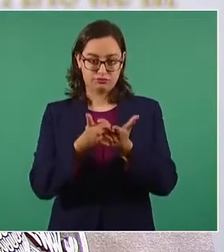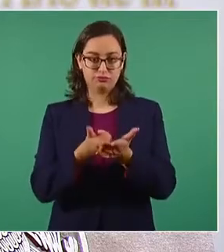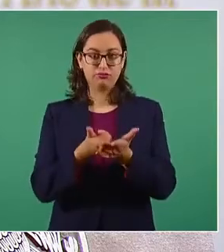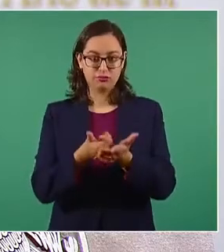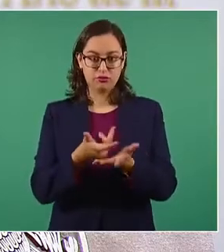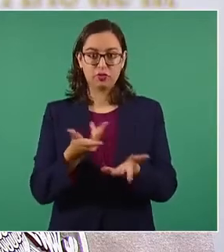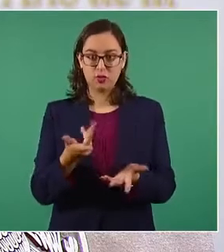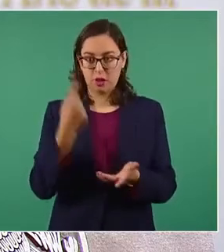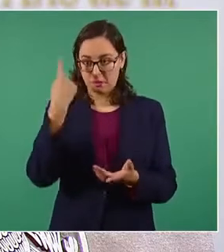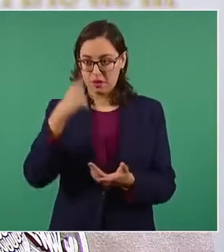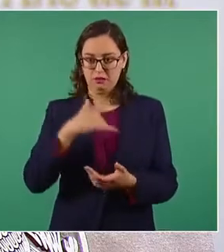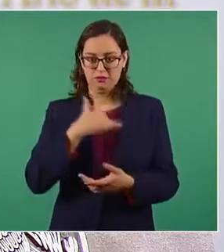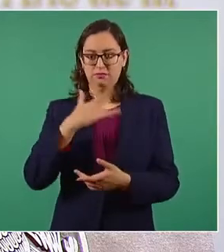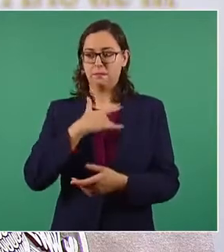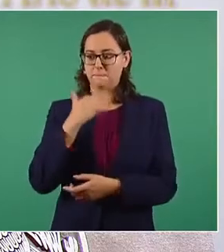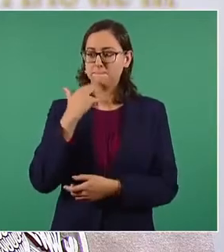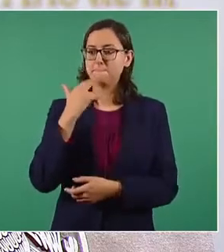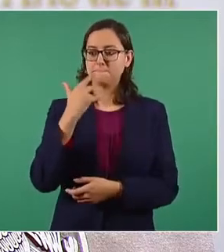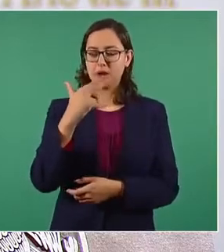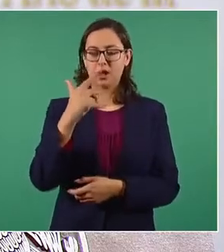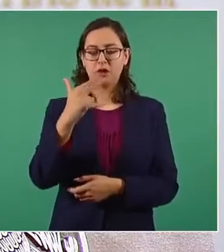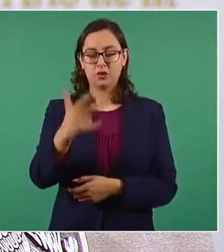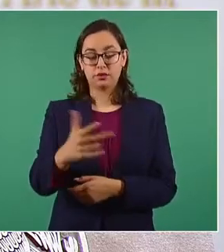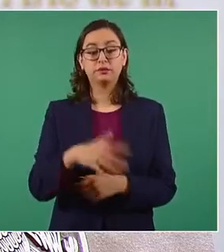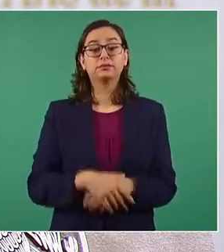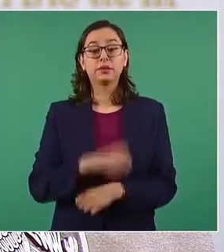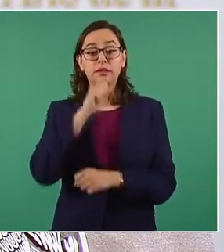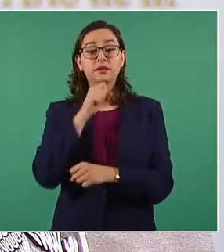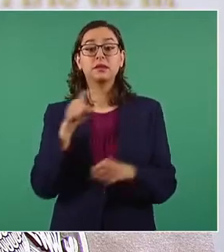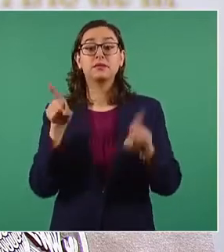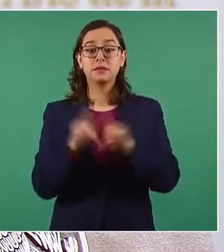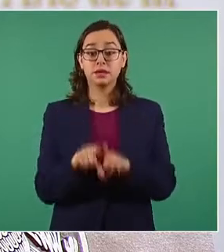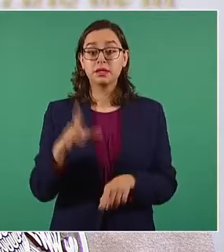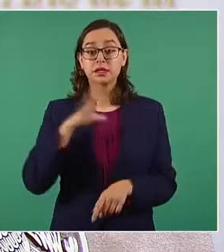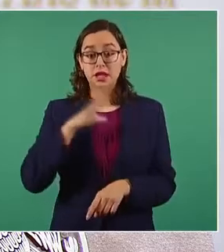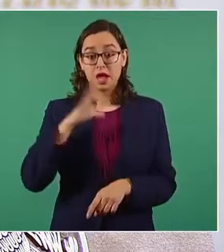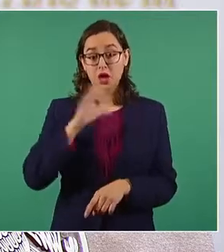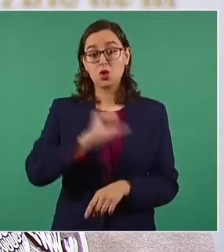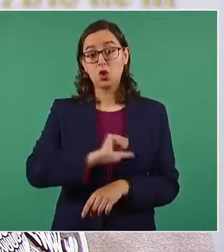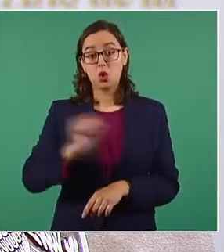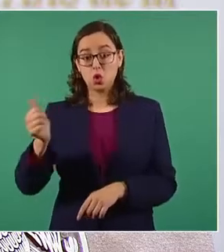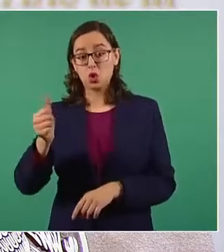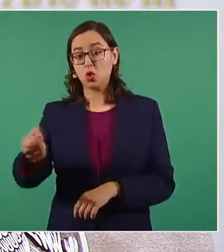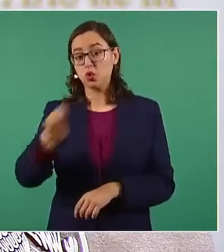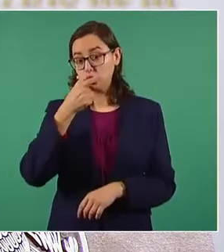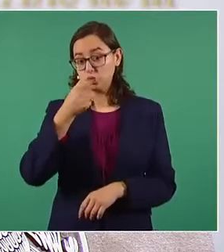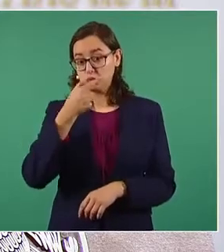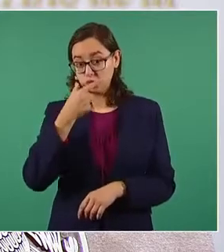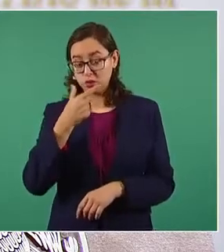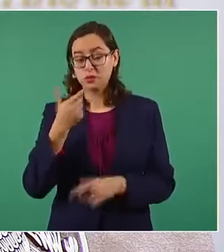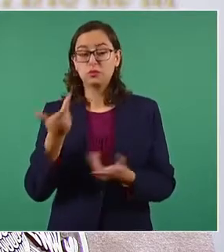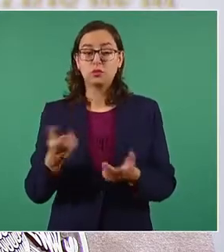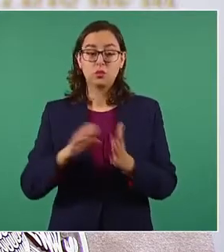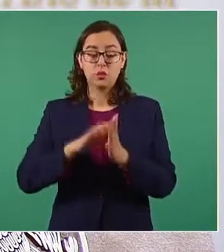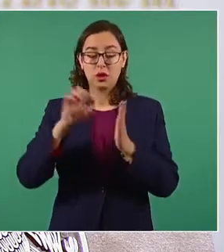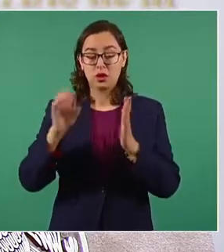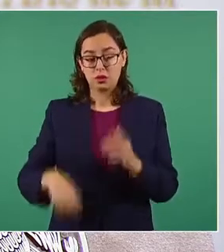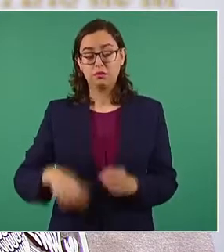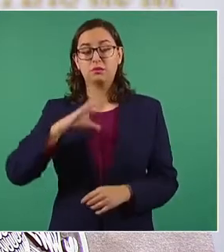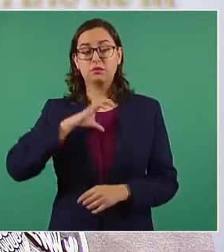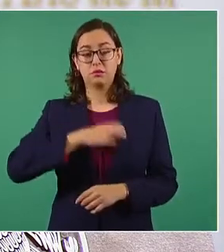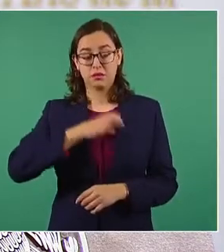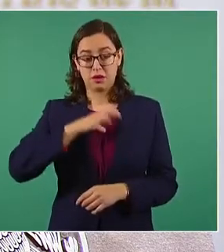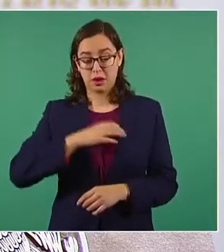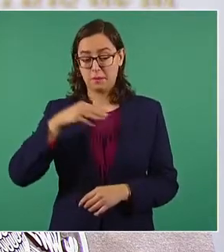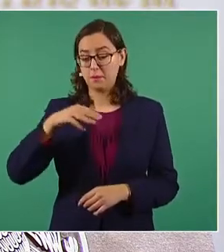vemos como otros medicamentos para otros tipos de cáncer, como son el mieloma, el cáncer de ovario,